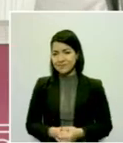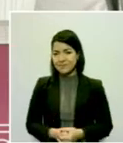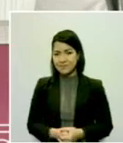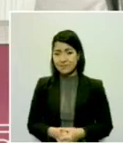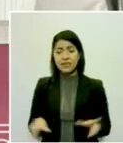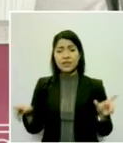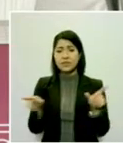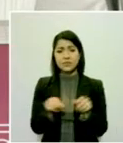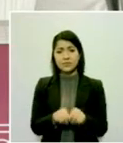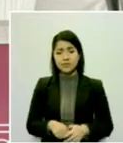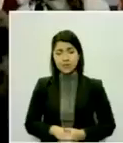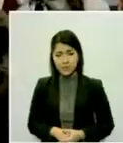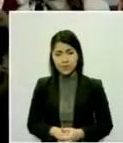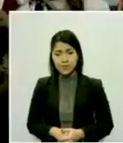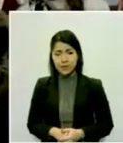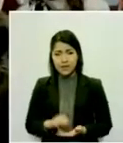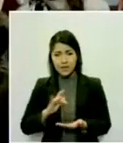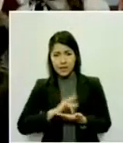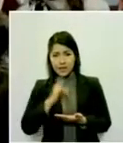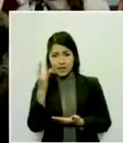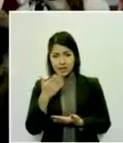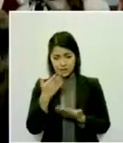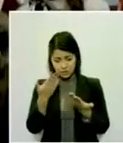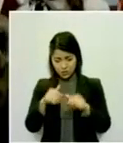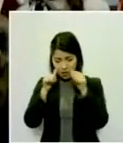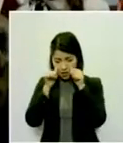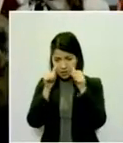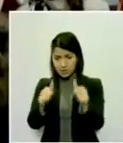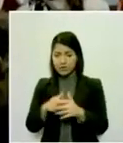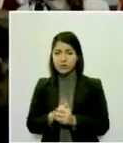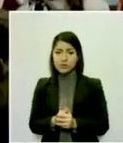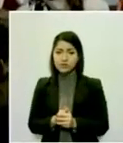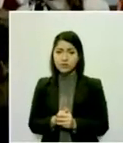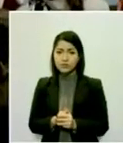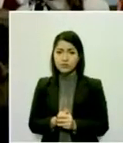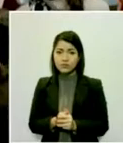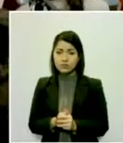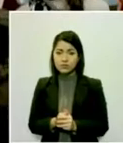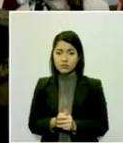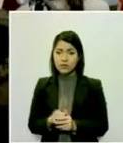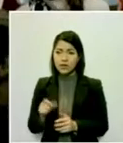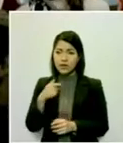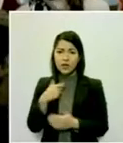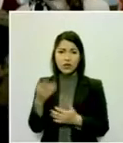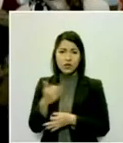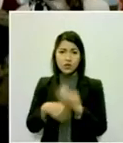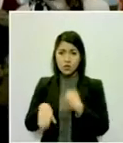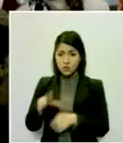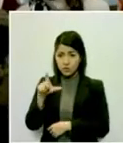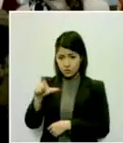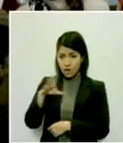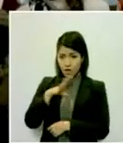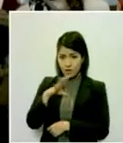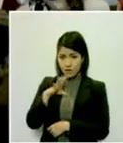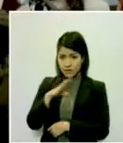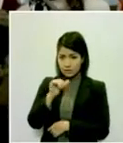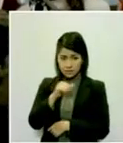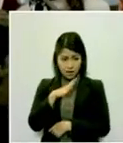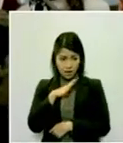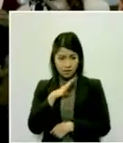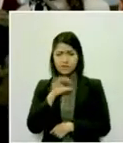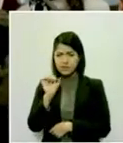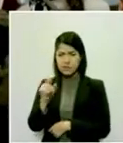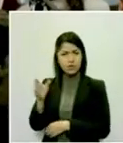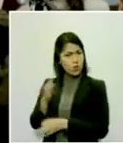Es todo, señor gobernador. ¿Es cuánto? Muchas gracias. A sus órdenes. Sí. ¿Ya tienes tarjeta? Ya, estamos. Todos